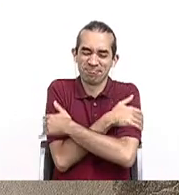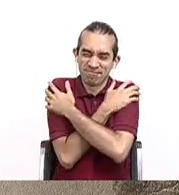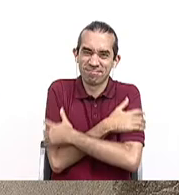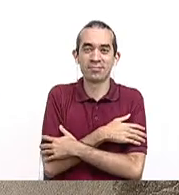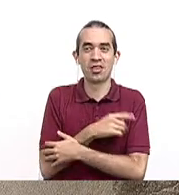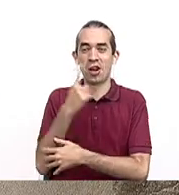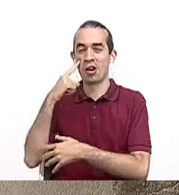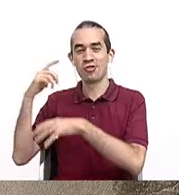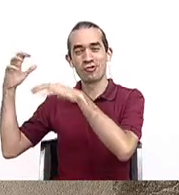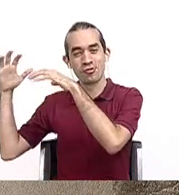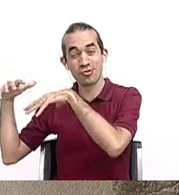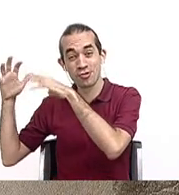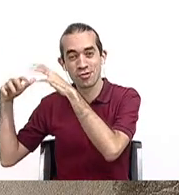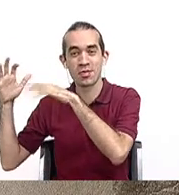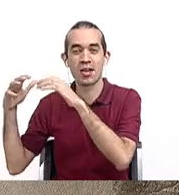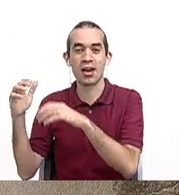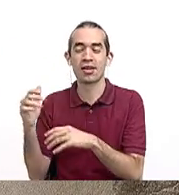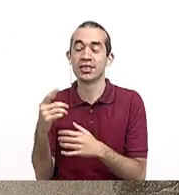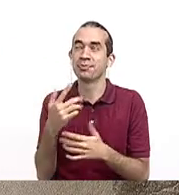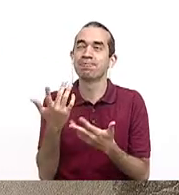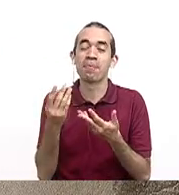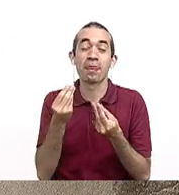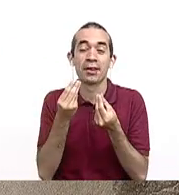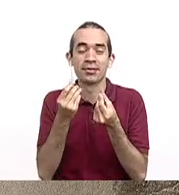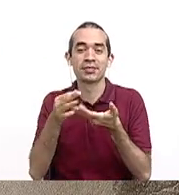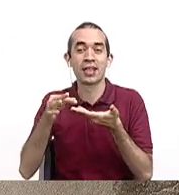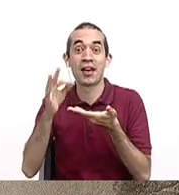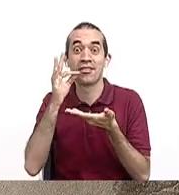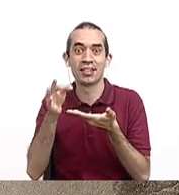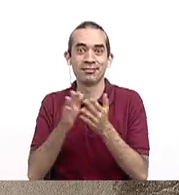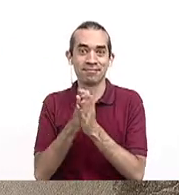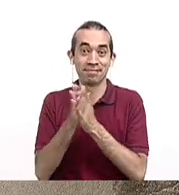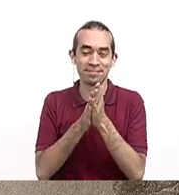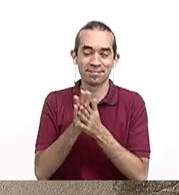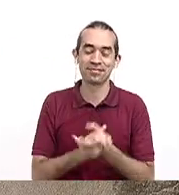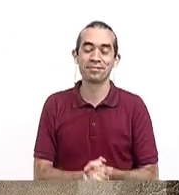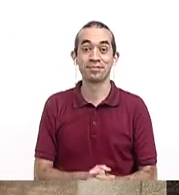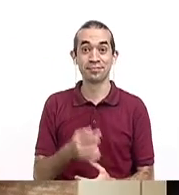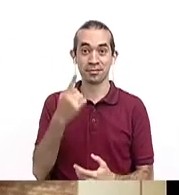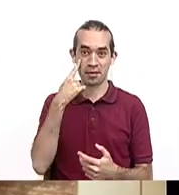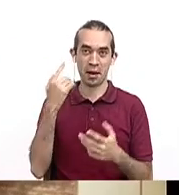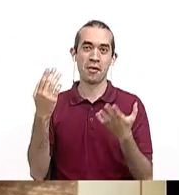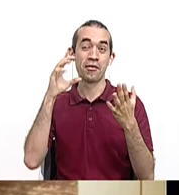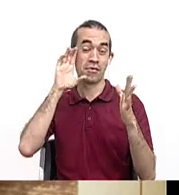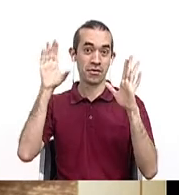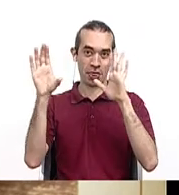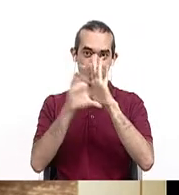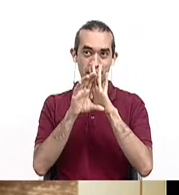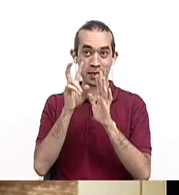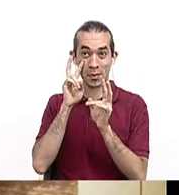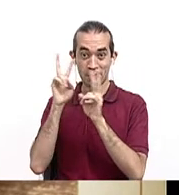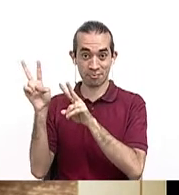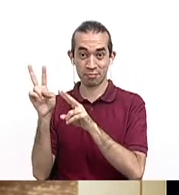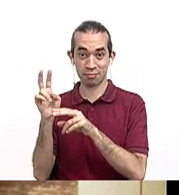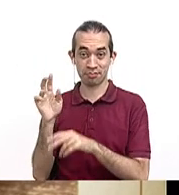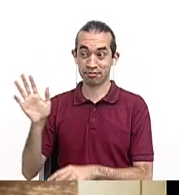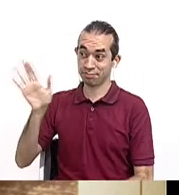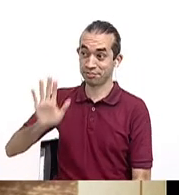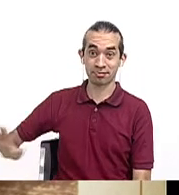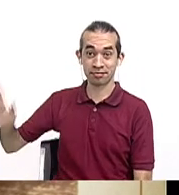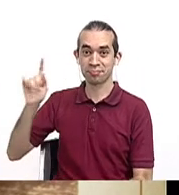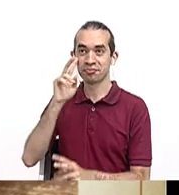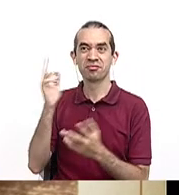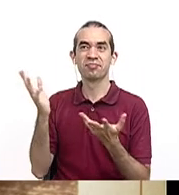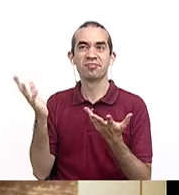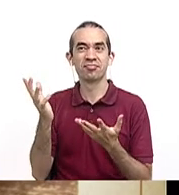lluvia afuera apenas como para un cafecito qué les parece voy a mostrarles aquí unas fotografías de nuestro álbum miren ahí a la derecha nada